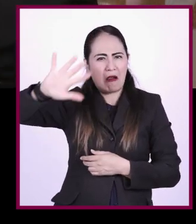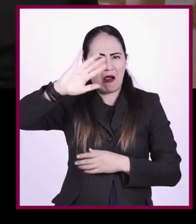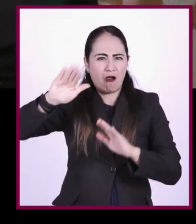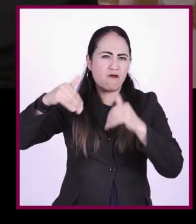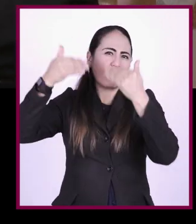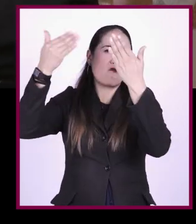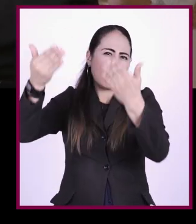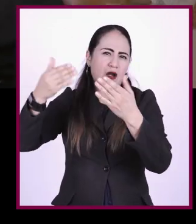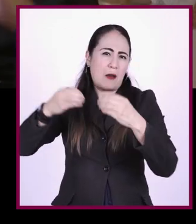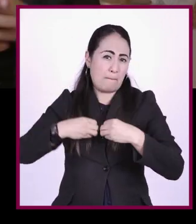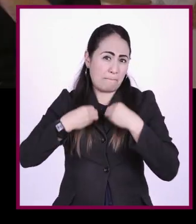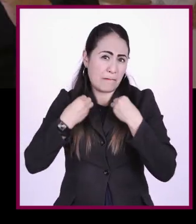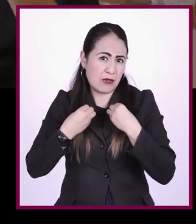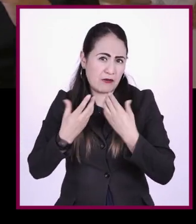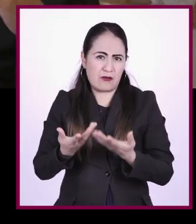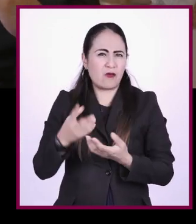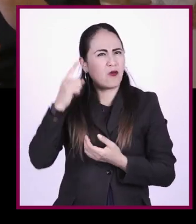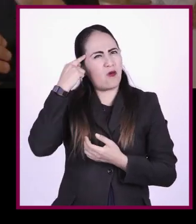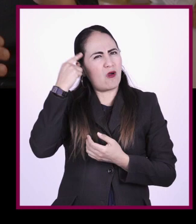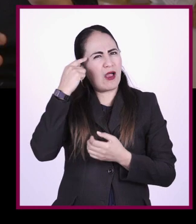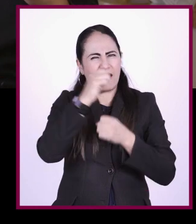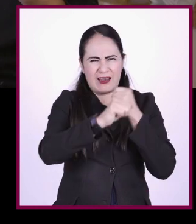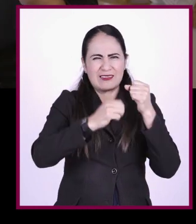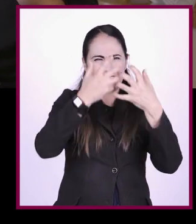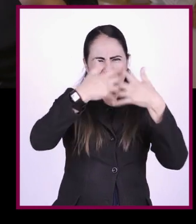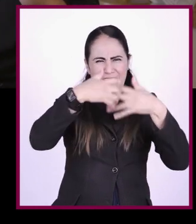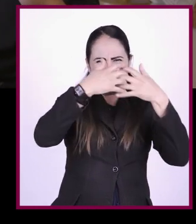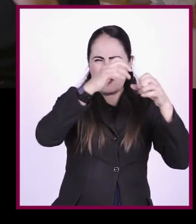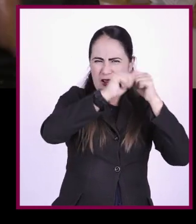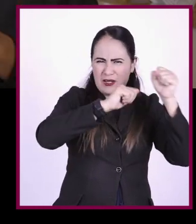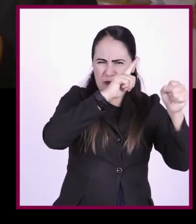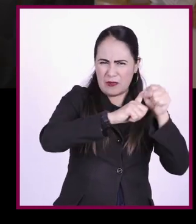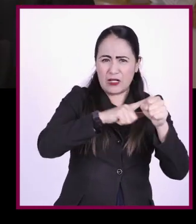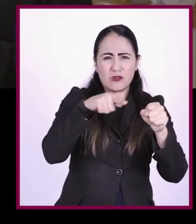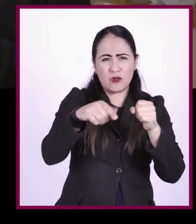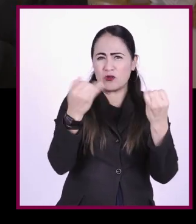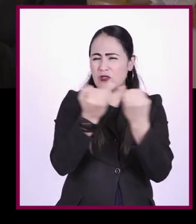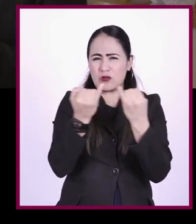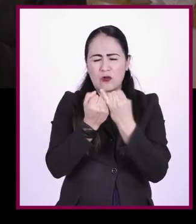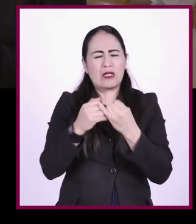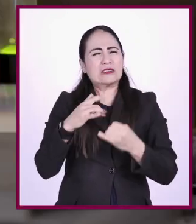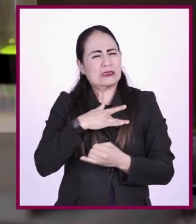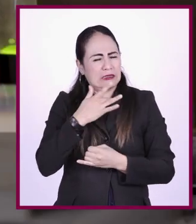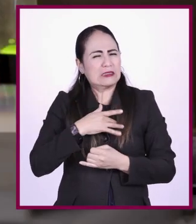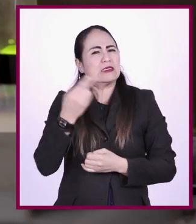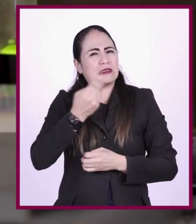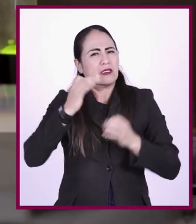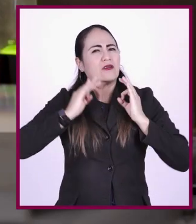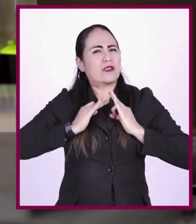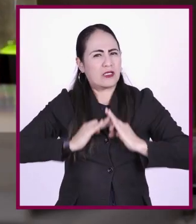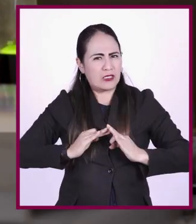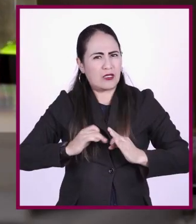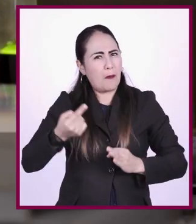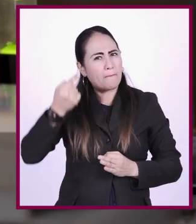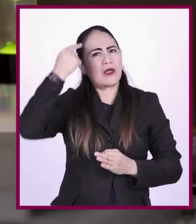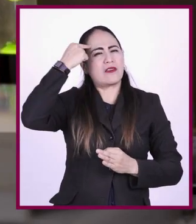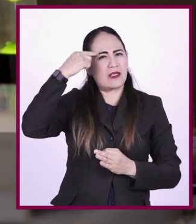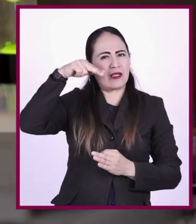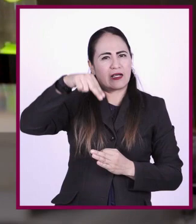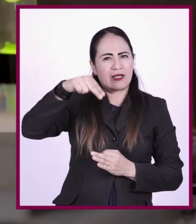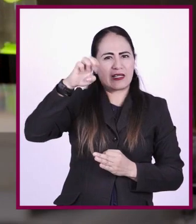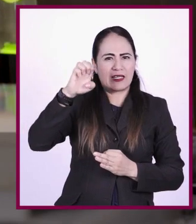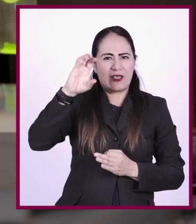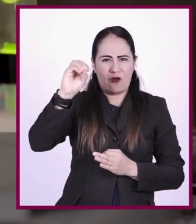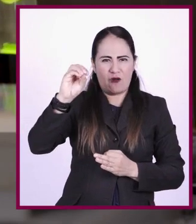sea, el reptiliano. Y también en relajarme, porque si quiero aprender bien algo, debo mandarlo a mi neocórtex, ¿no? Ay, ahora sí muy listillo,